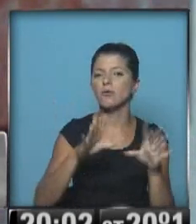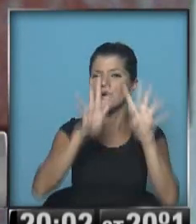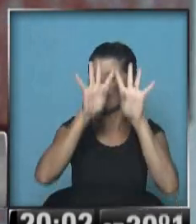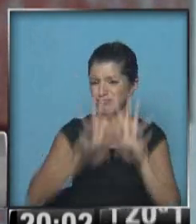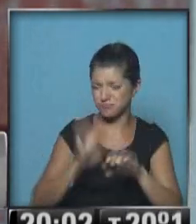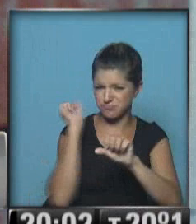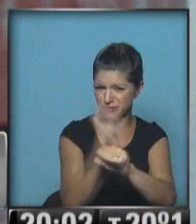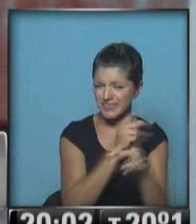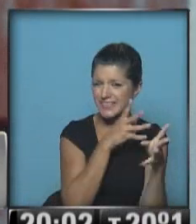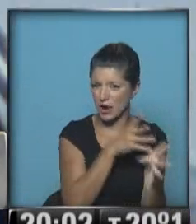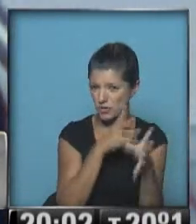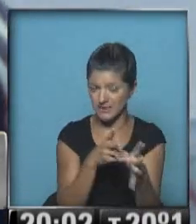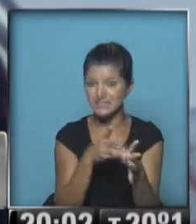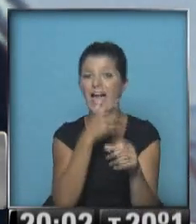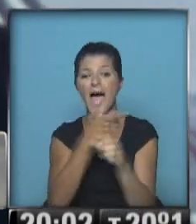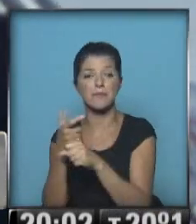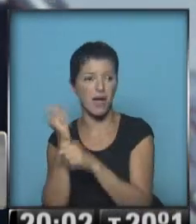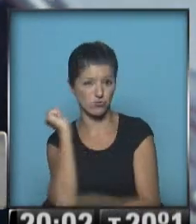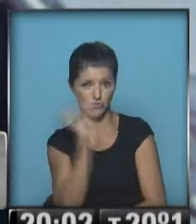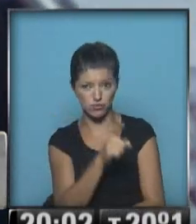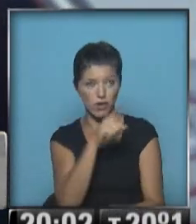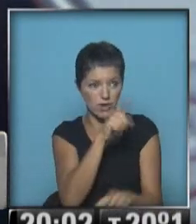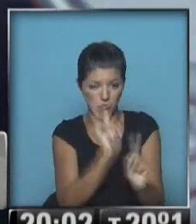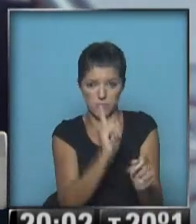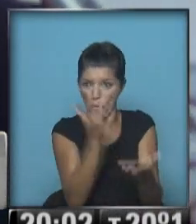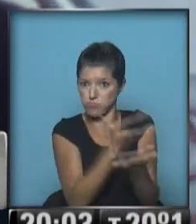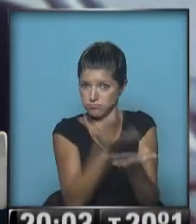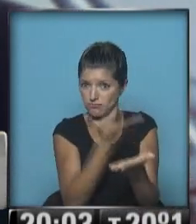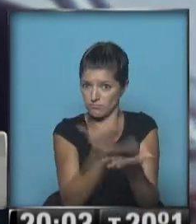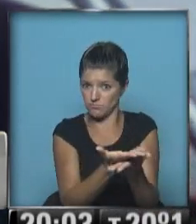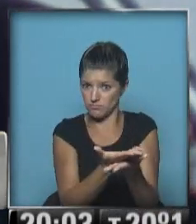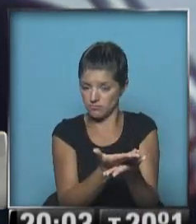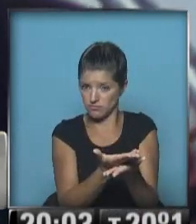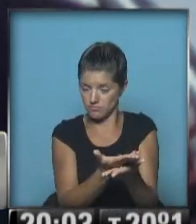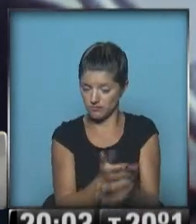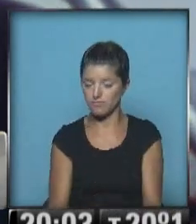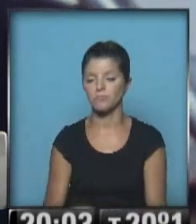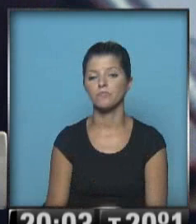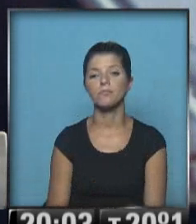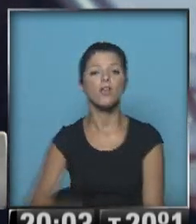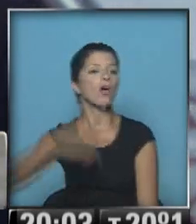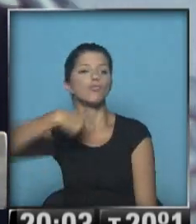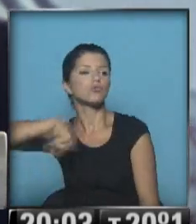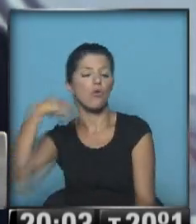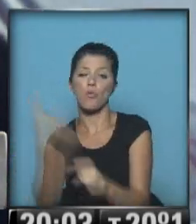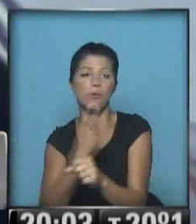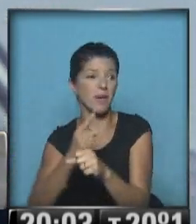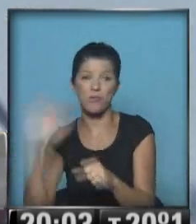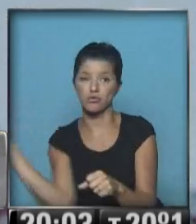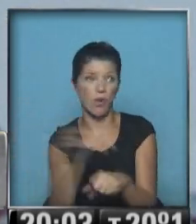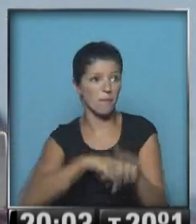terrorista las armas que hacían en sus propias fábricas no podíamos con todo al mismo